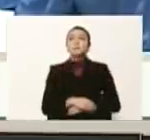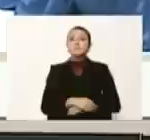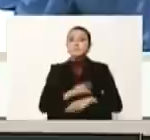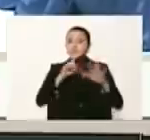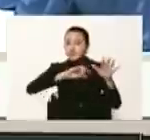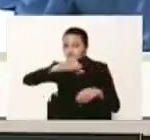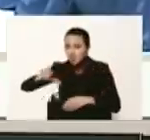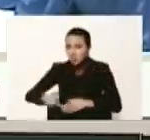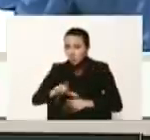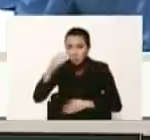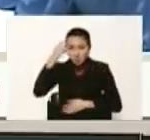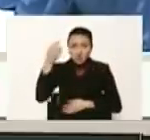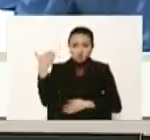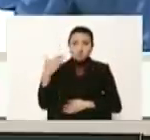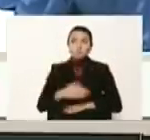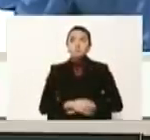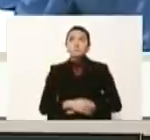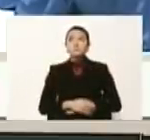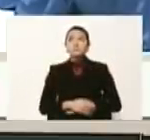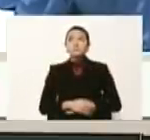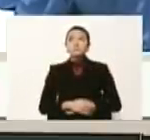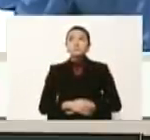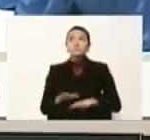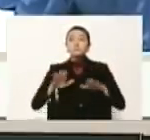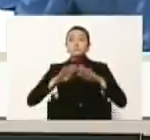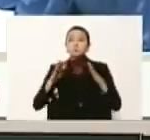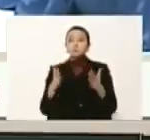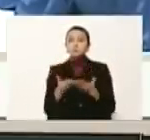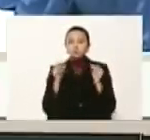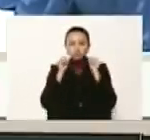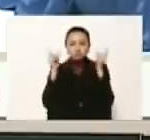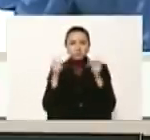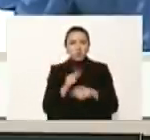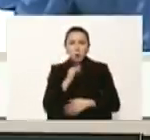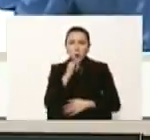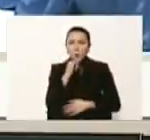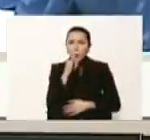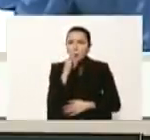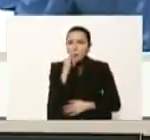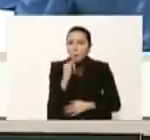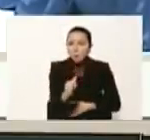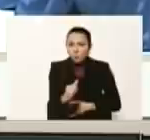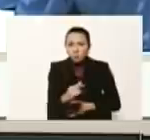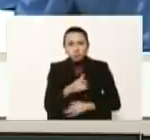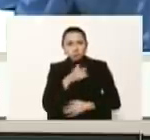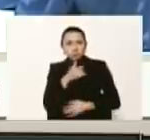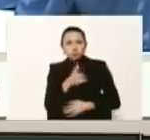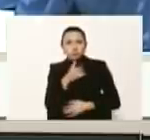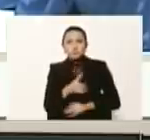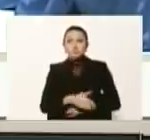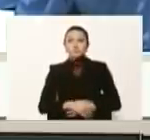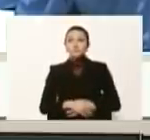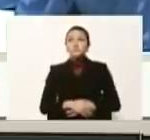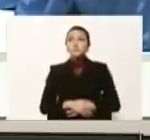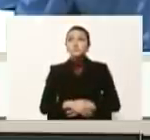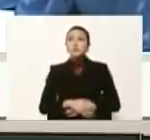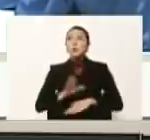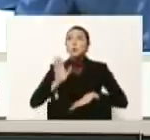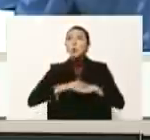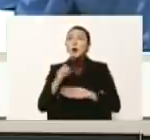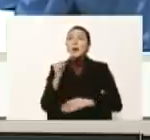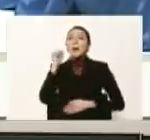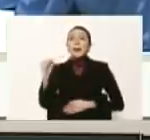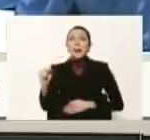julio, el mundo amanece con una noticia estremecedora. El asesinato del